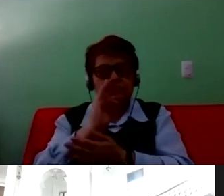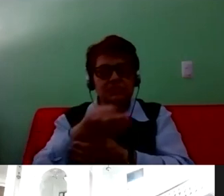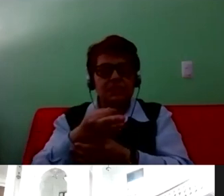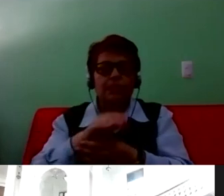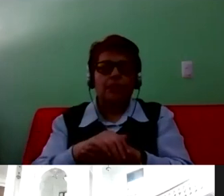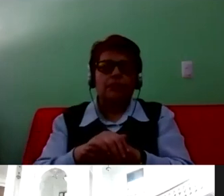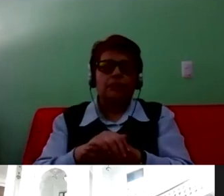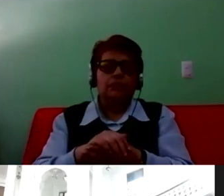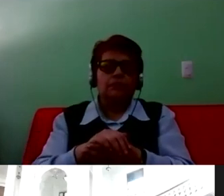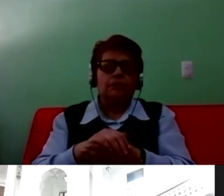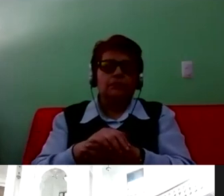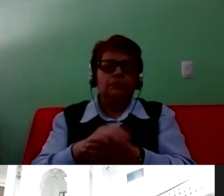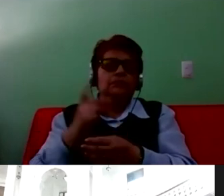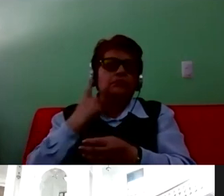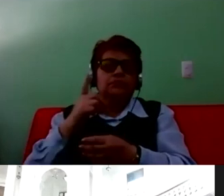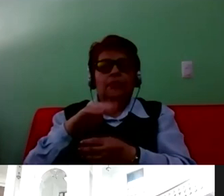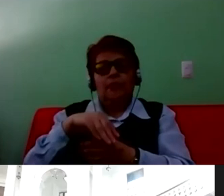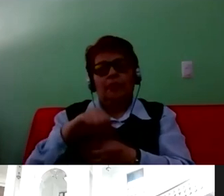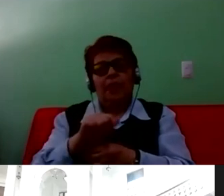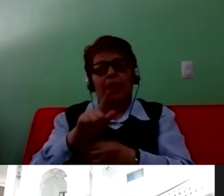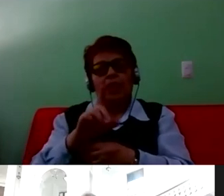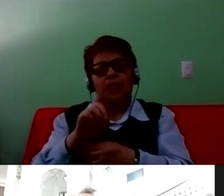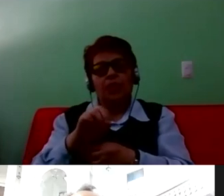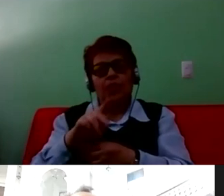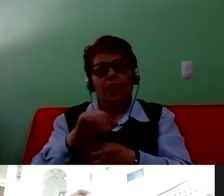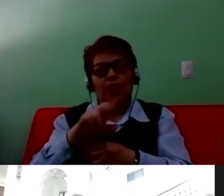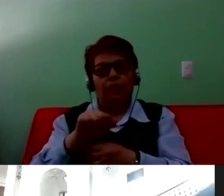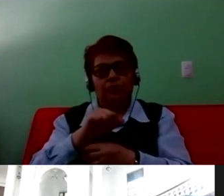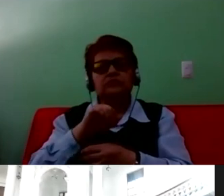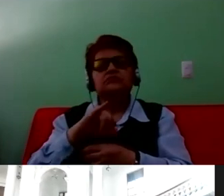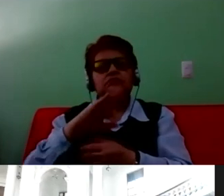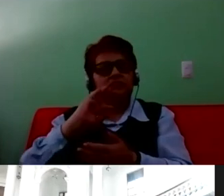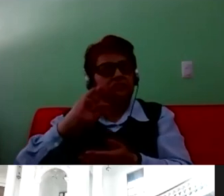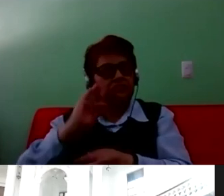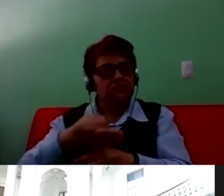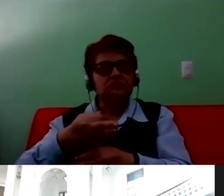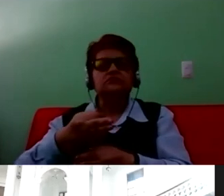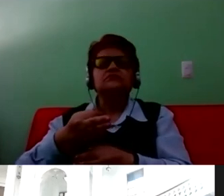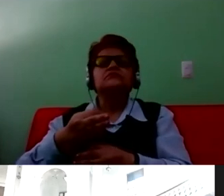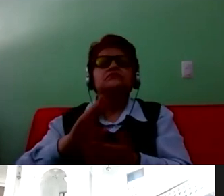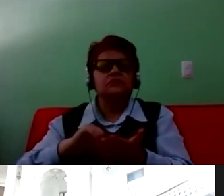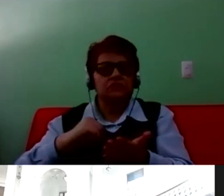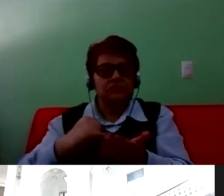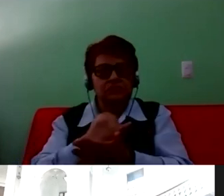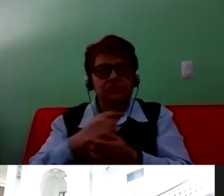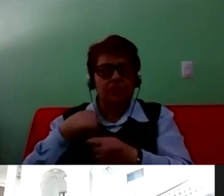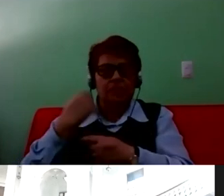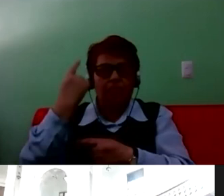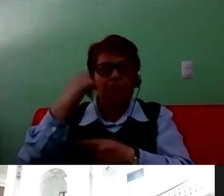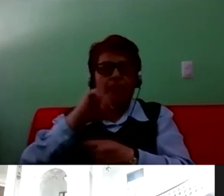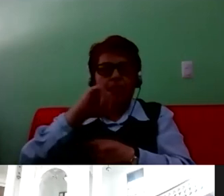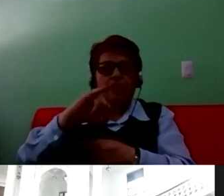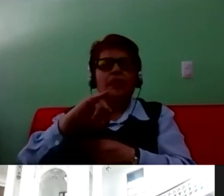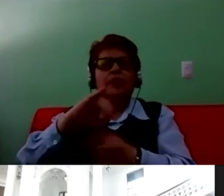Gracias. Diputado Maldonado. Gracias. A favor del dictamen. Gracias. El de la voz, a favor del